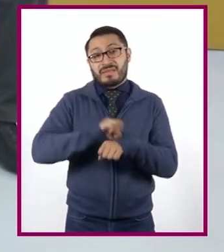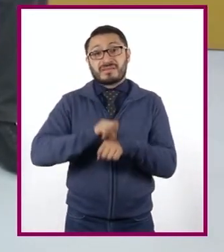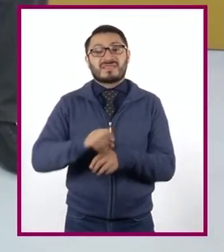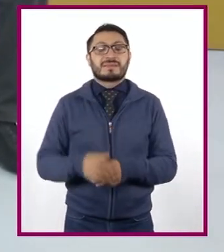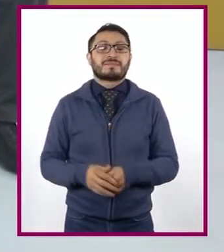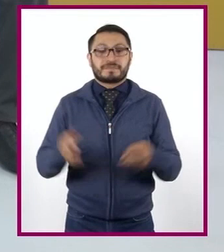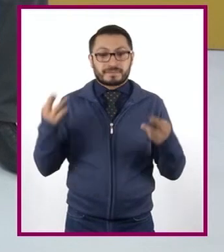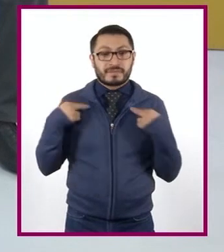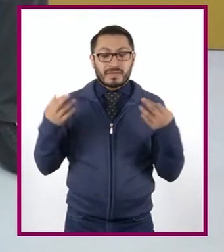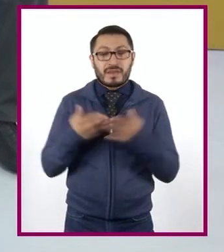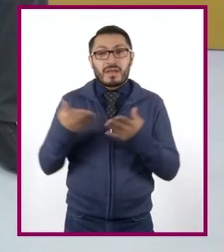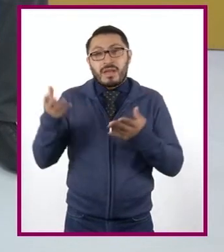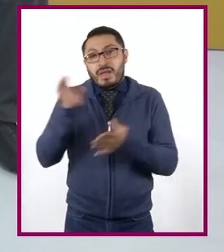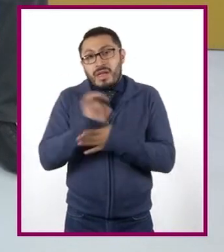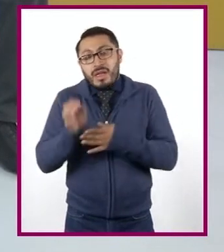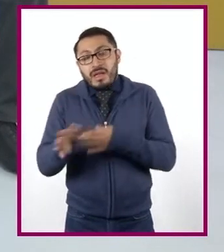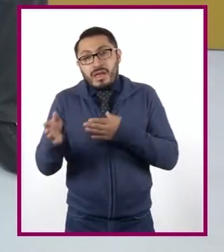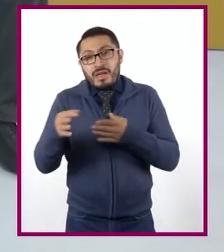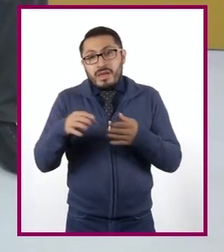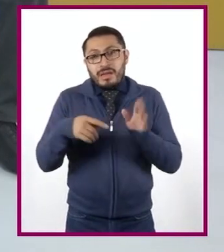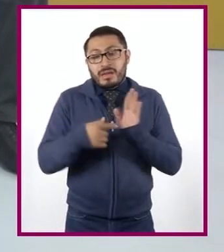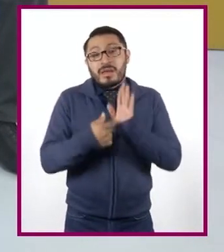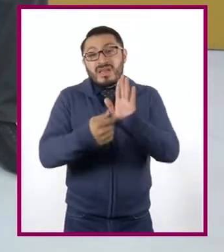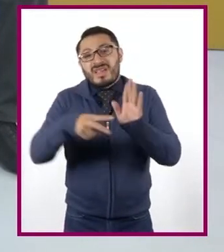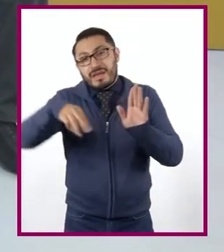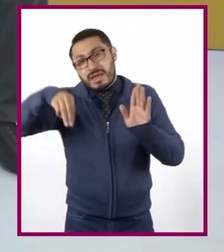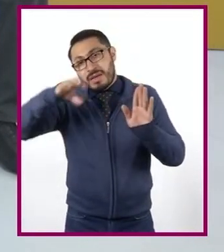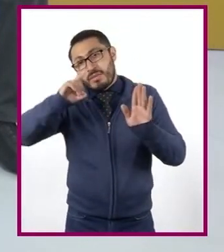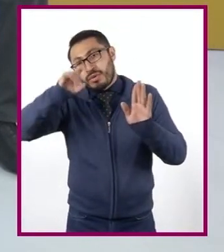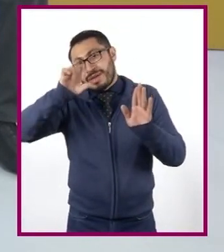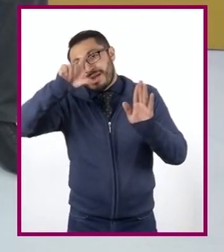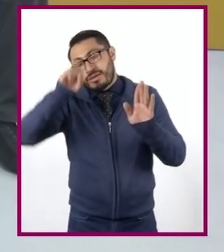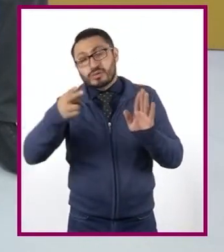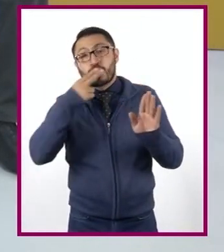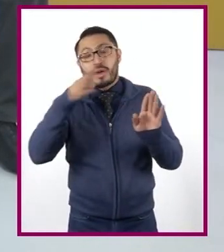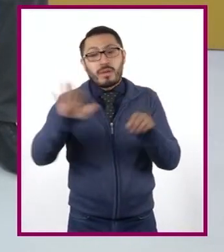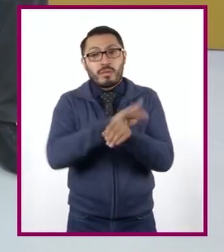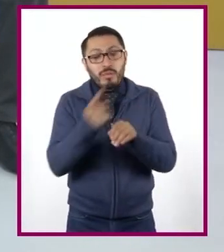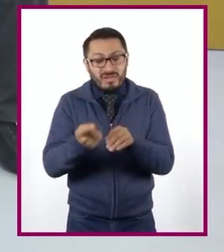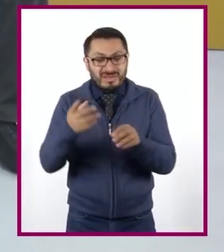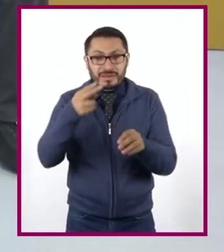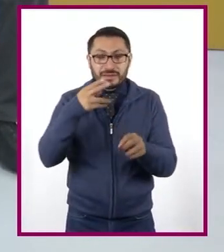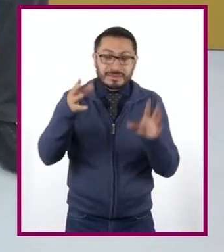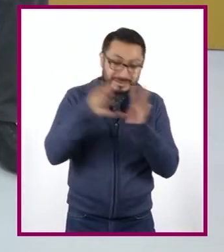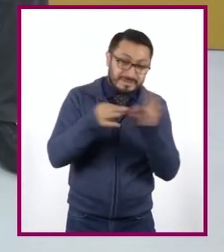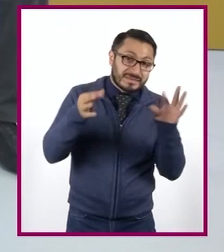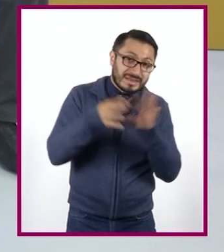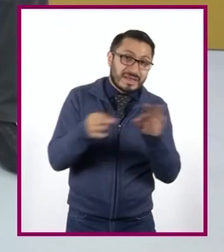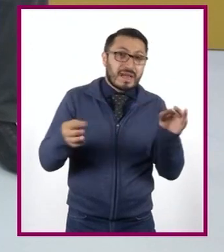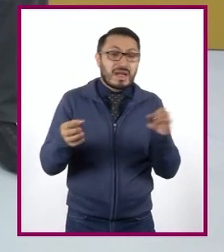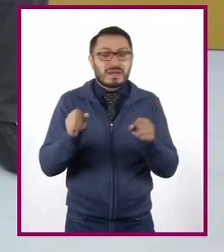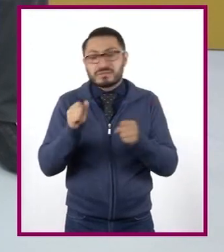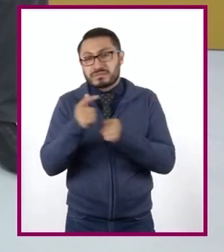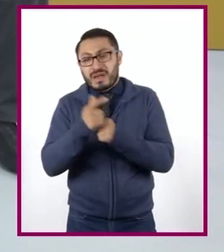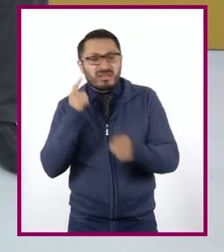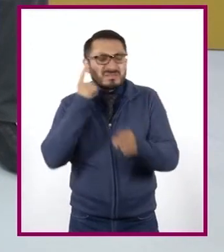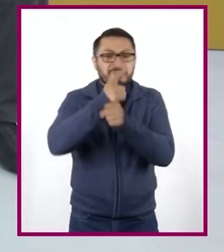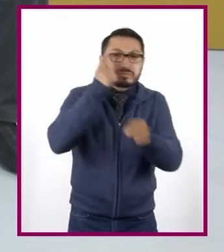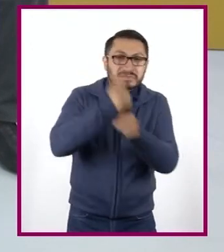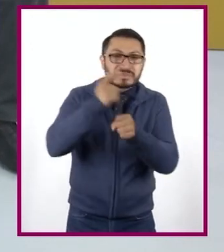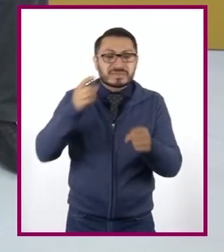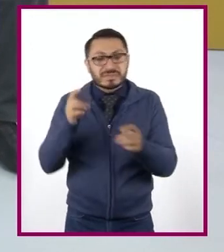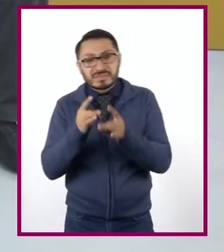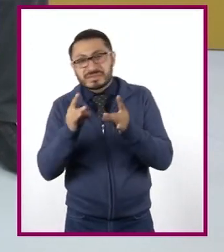Profesor, entonces los modelos son útiles porque son capaces de describir, explicar y predecir un fenómeno,